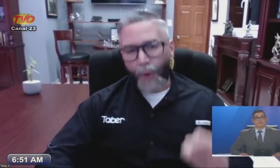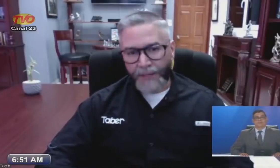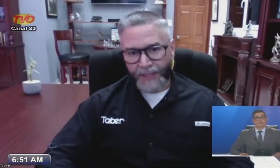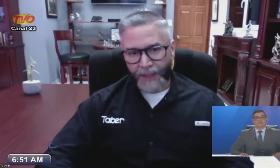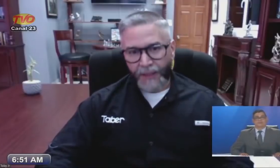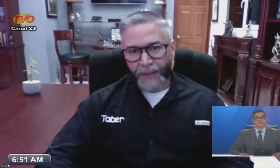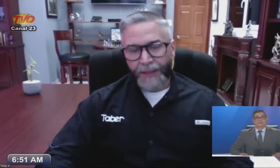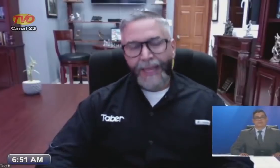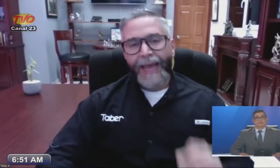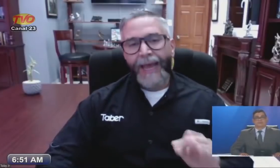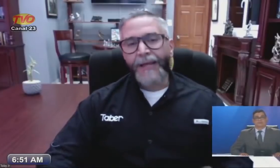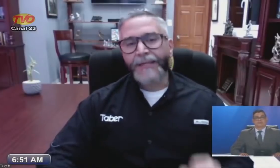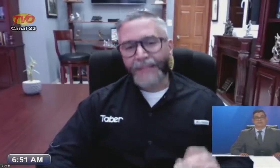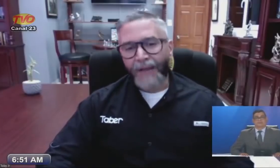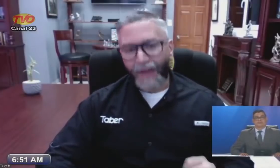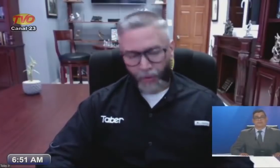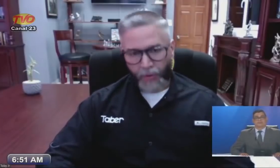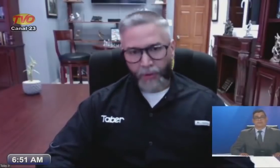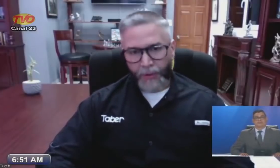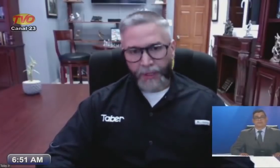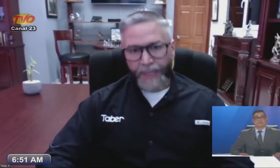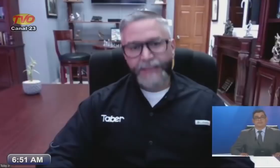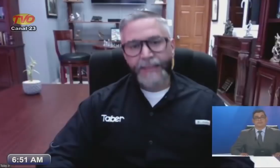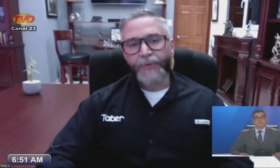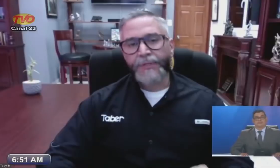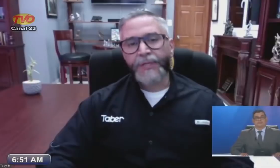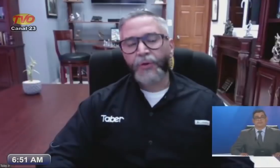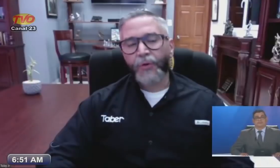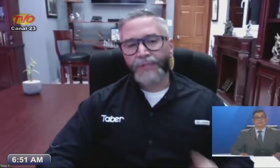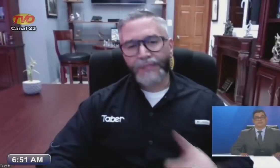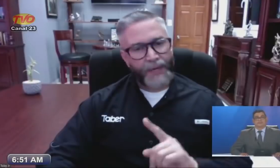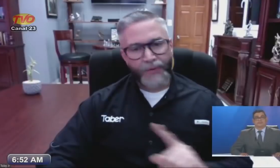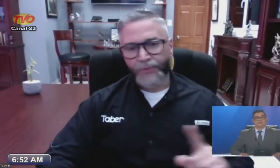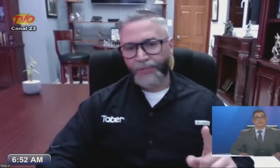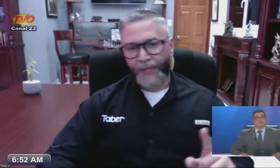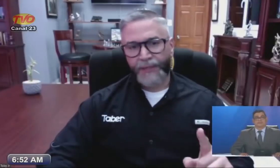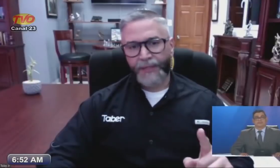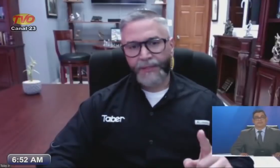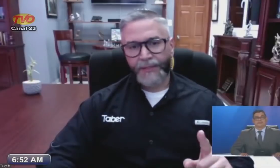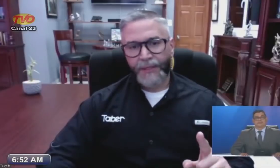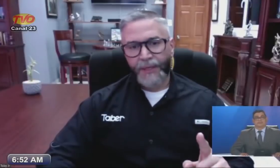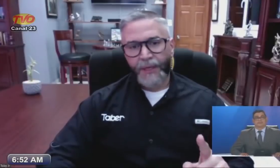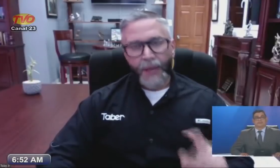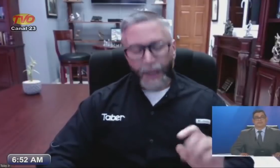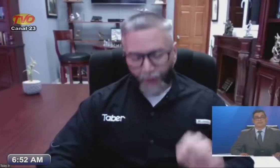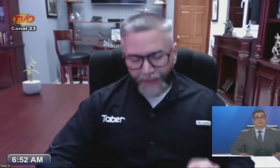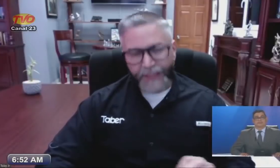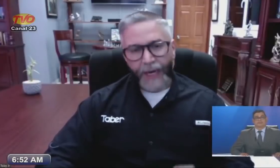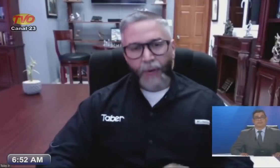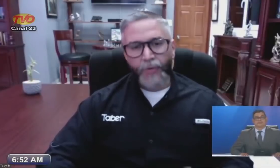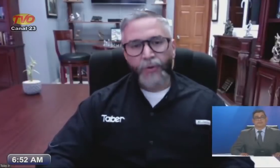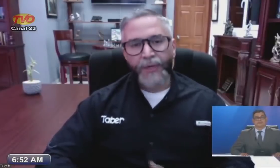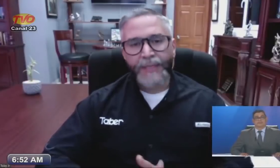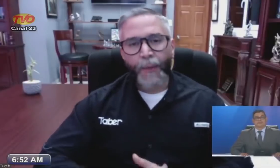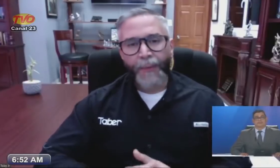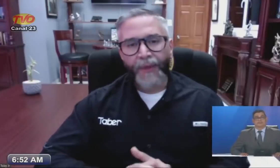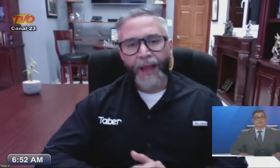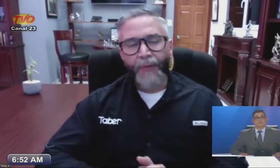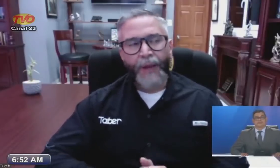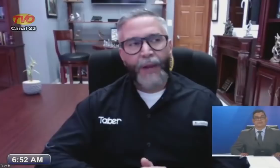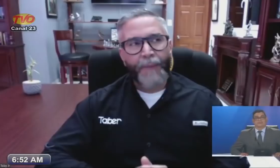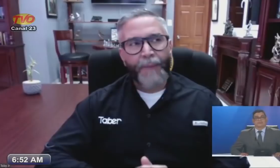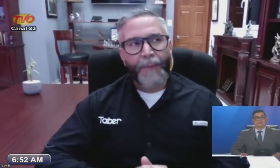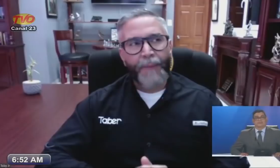vergüenza que en el salvador estamos diciendo cosas que no son ciertas le voy a decir algo el otro día estamos